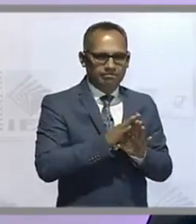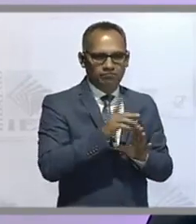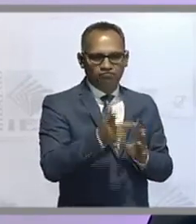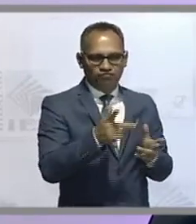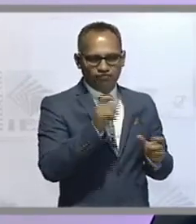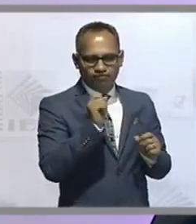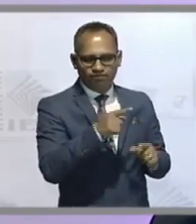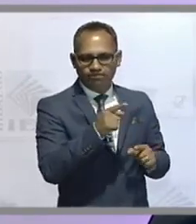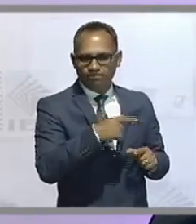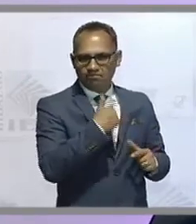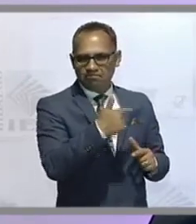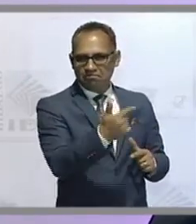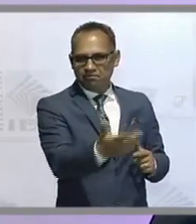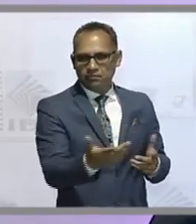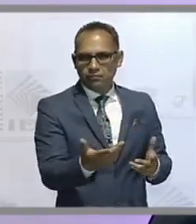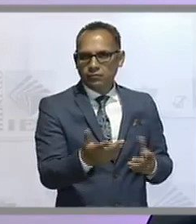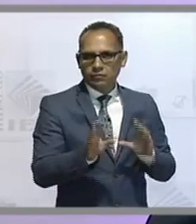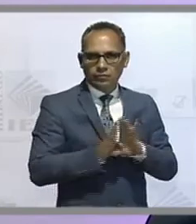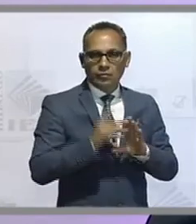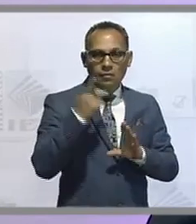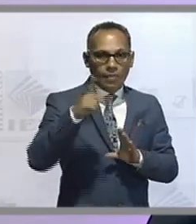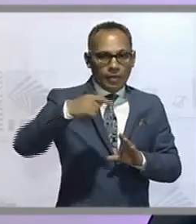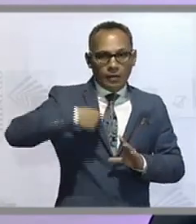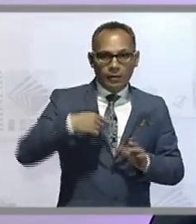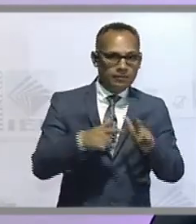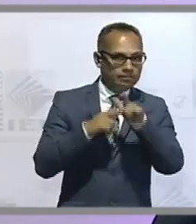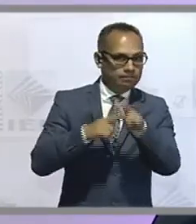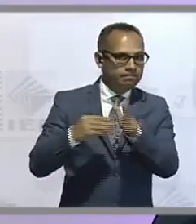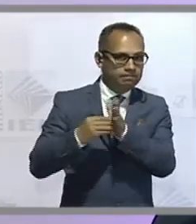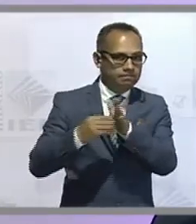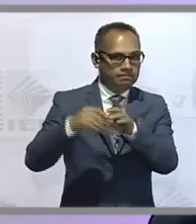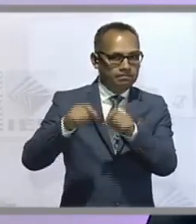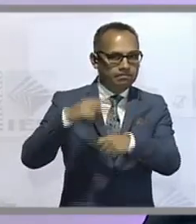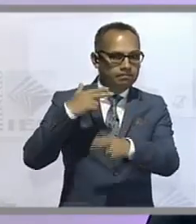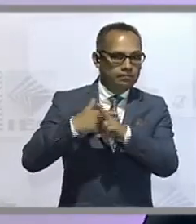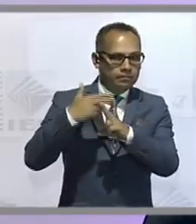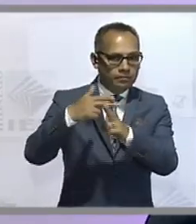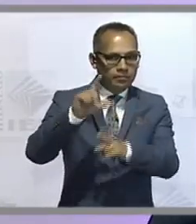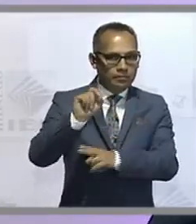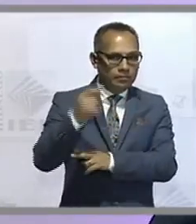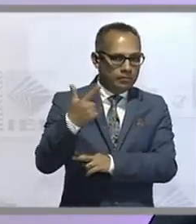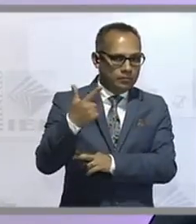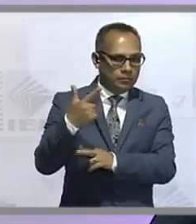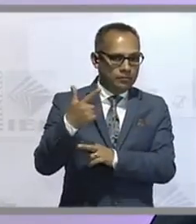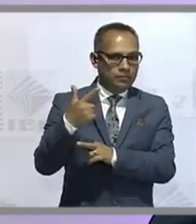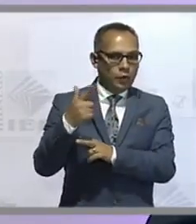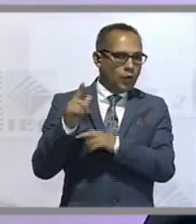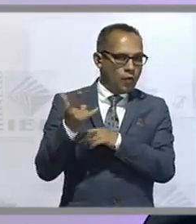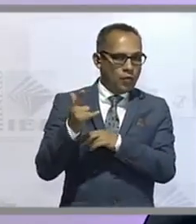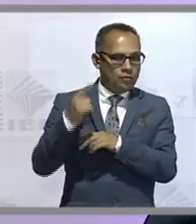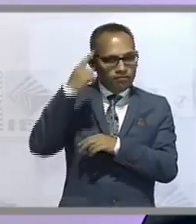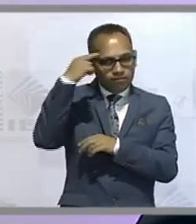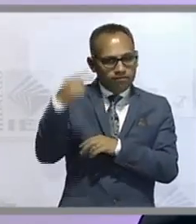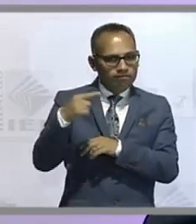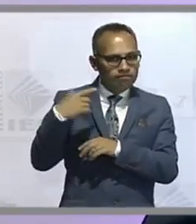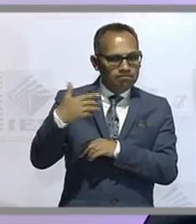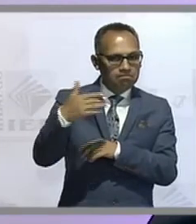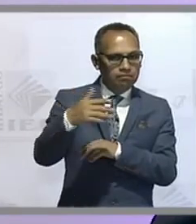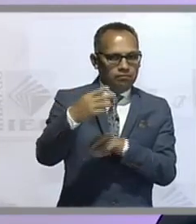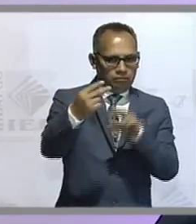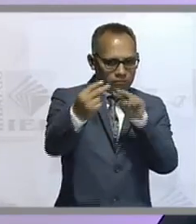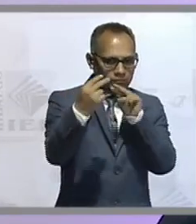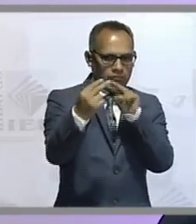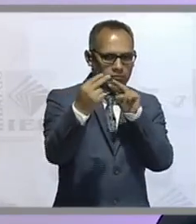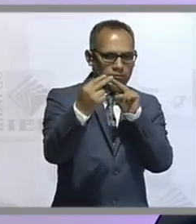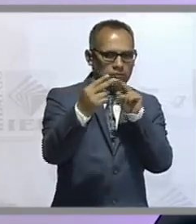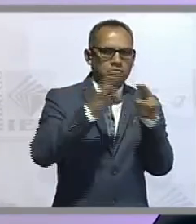pero seguiré mi campaña hasta el 27 de junio dando la cara a la ciudadanía pidiéndole el voto de